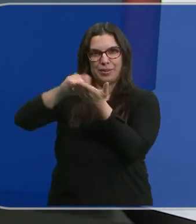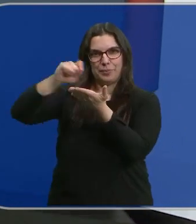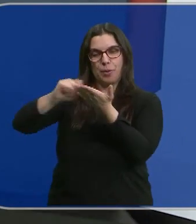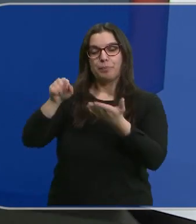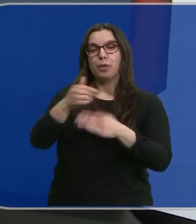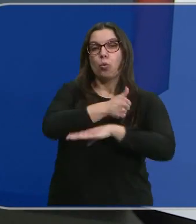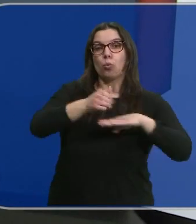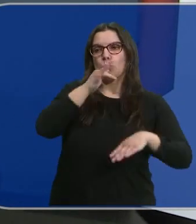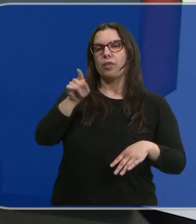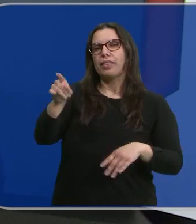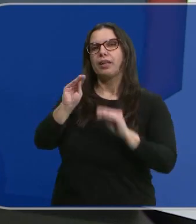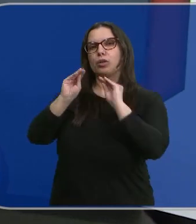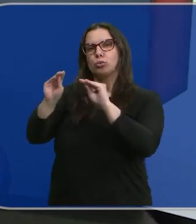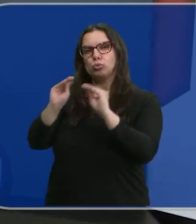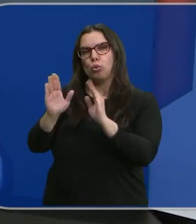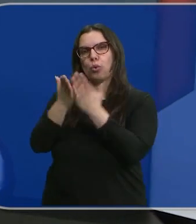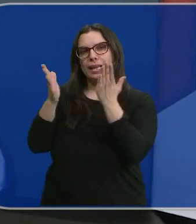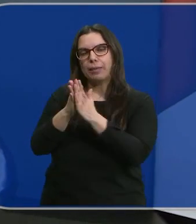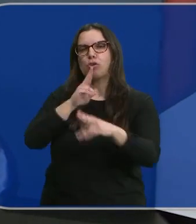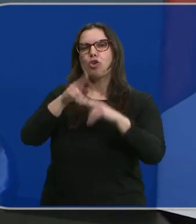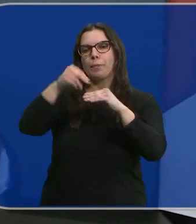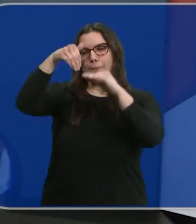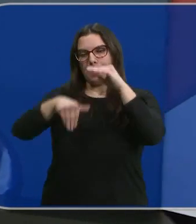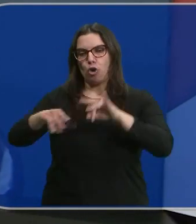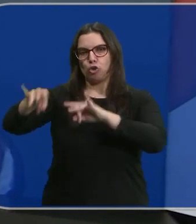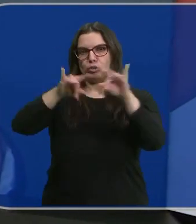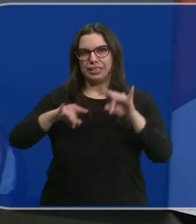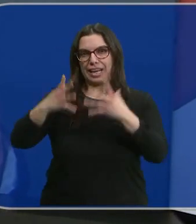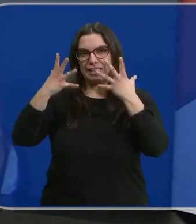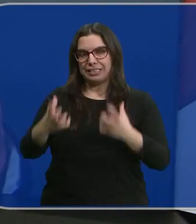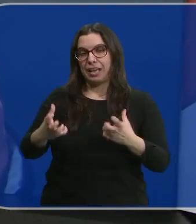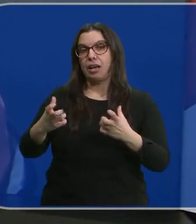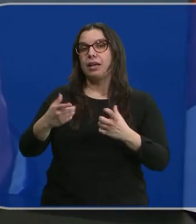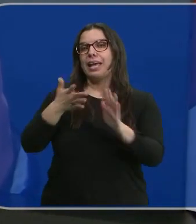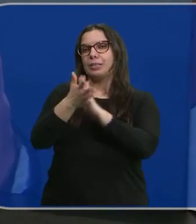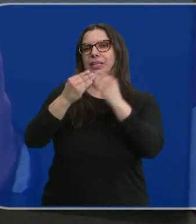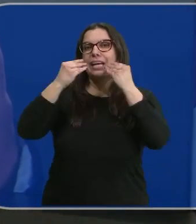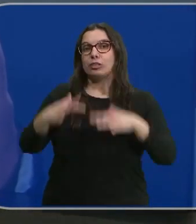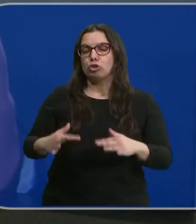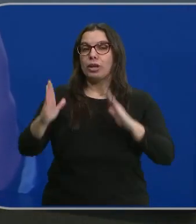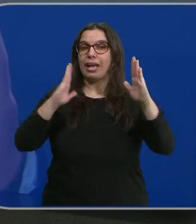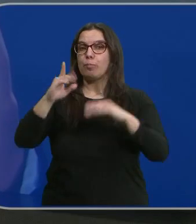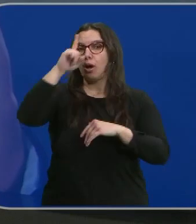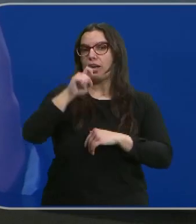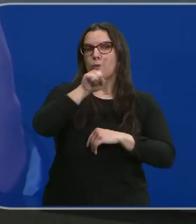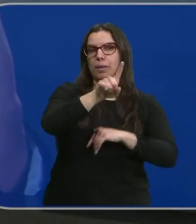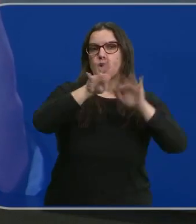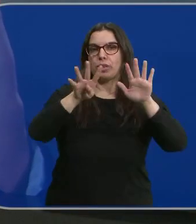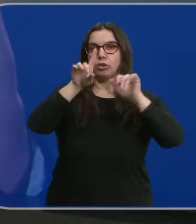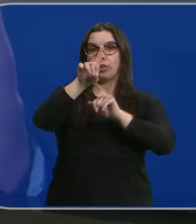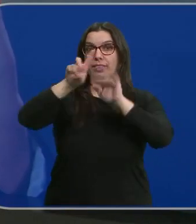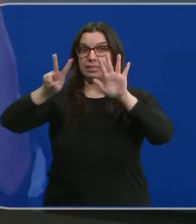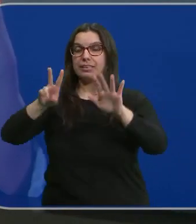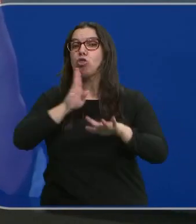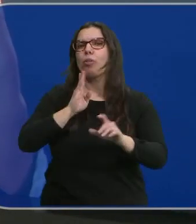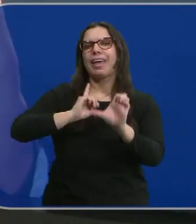personalidad estilística de Bajo Tierra Seca, un thriller rural ambientado en 1917 en Extremadura. Hemos pasado la mañana con